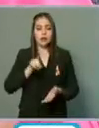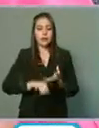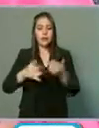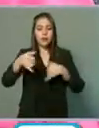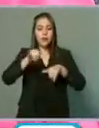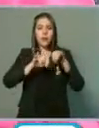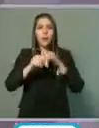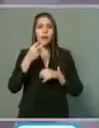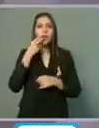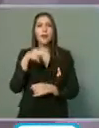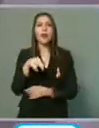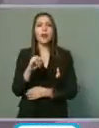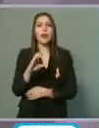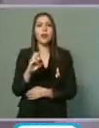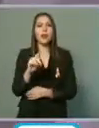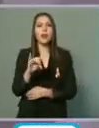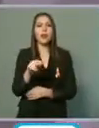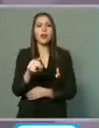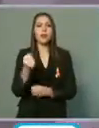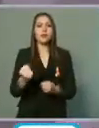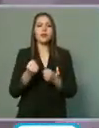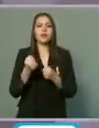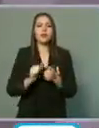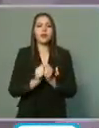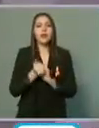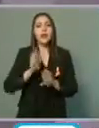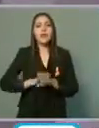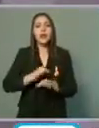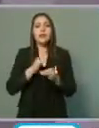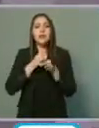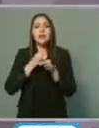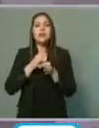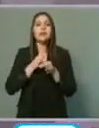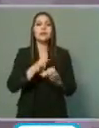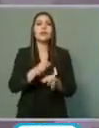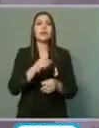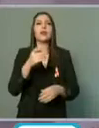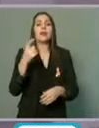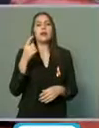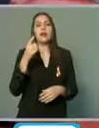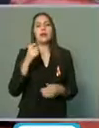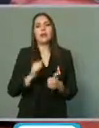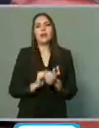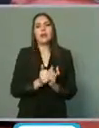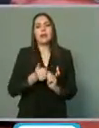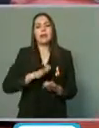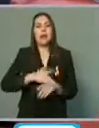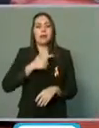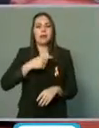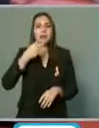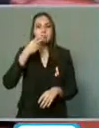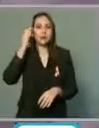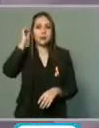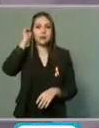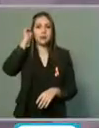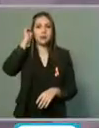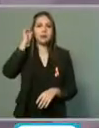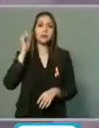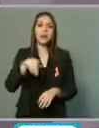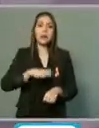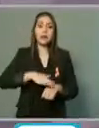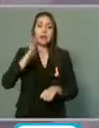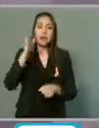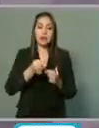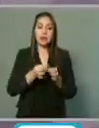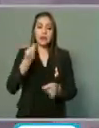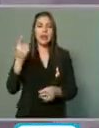es muy adictiva. En estos productos puede encontrarse mayor cantidad de nicotina que en los cigarros convencionales. Y la cantidad de